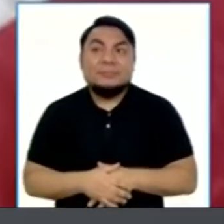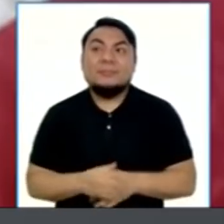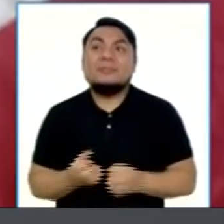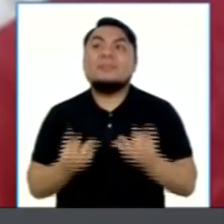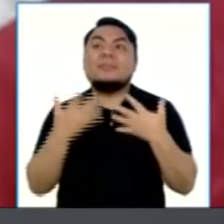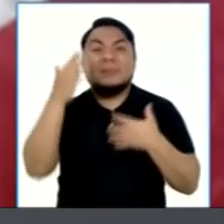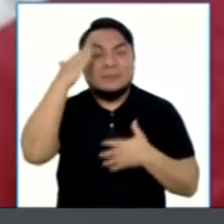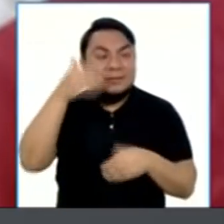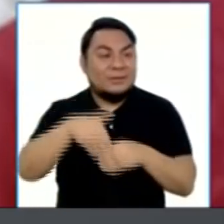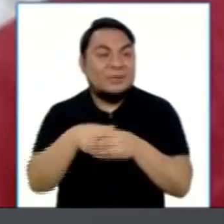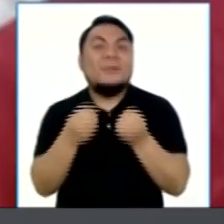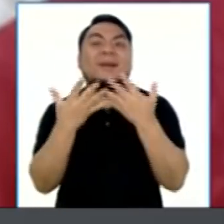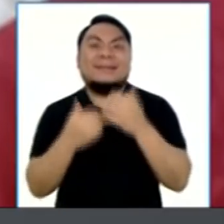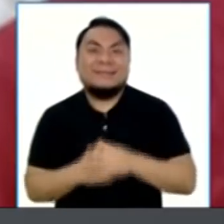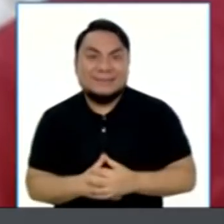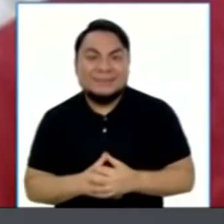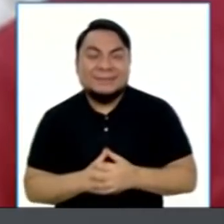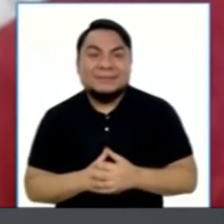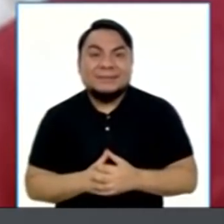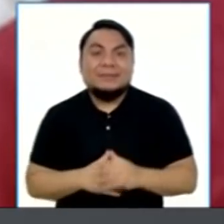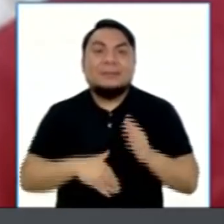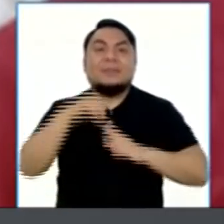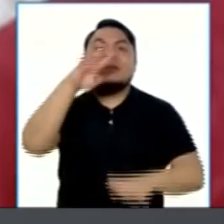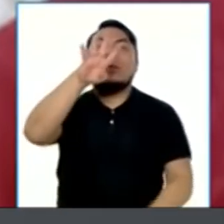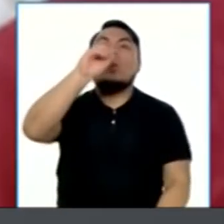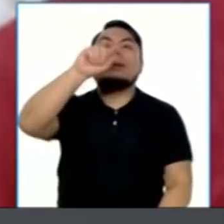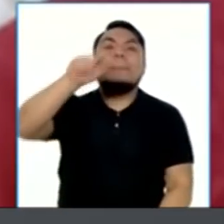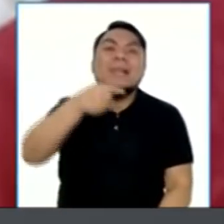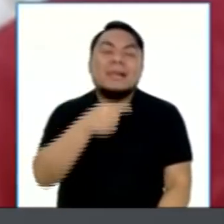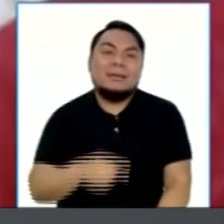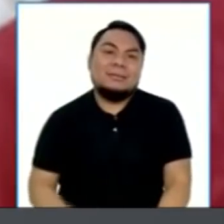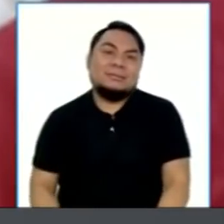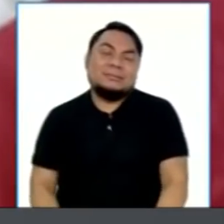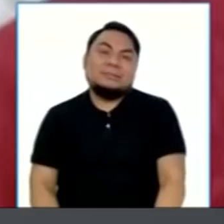¿Saben cuántos contratos hay? Más de 40.000.